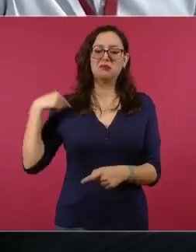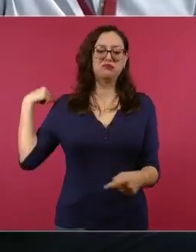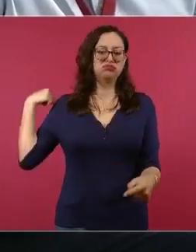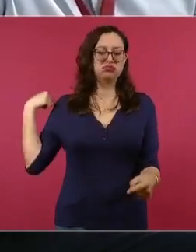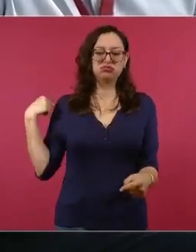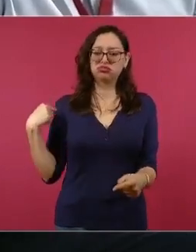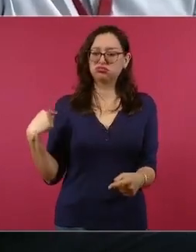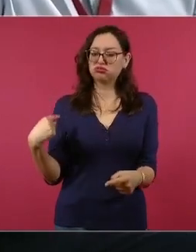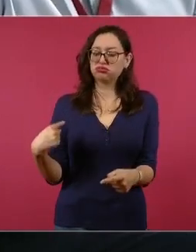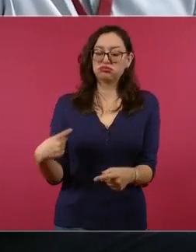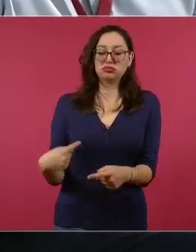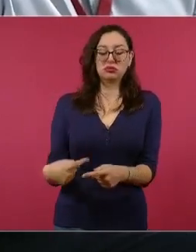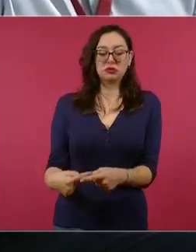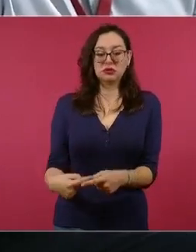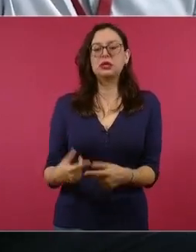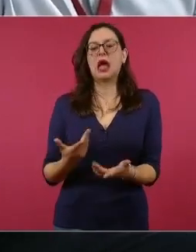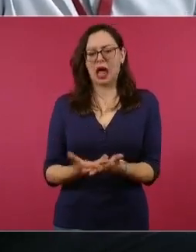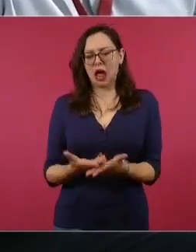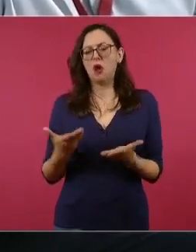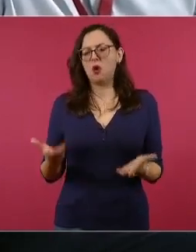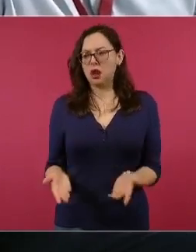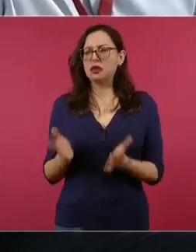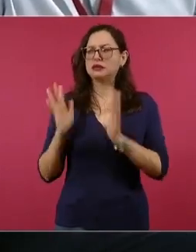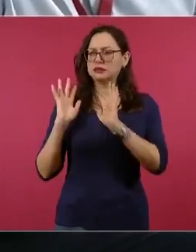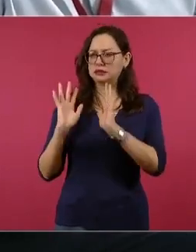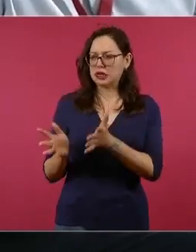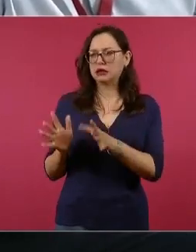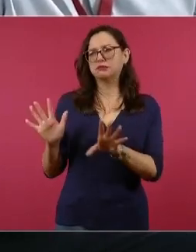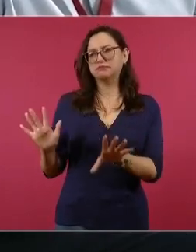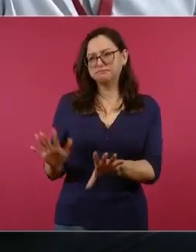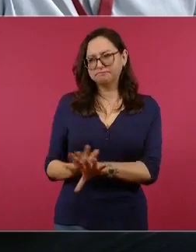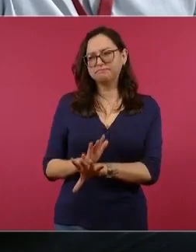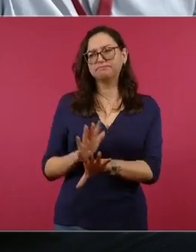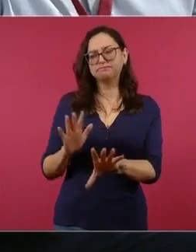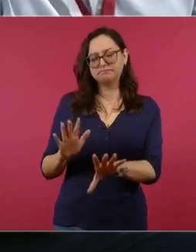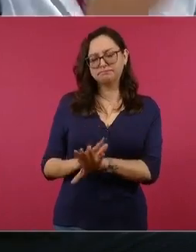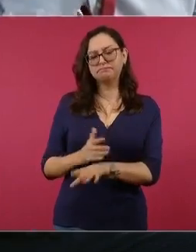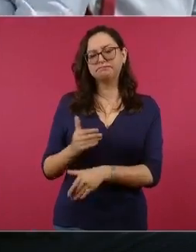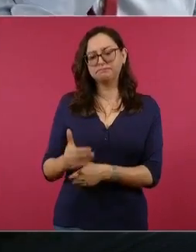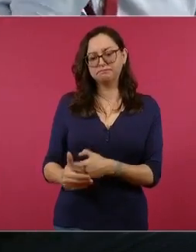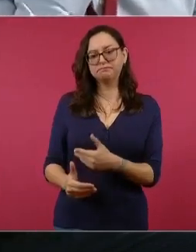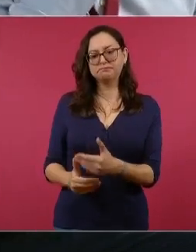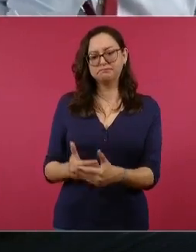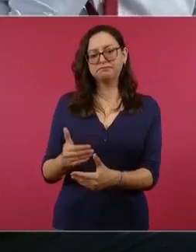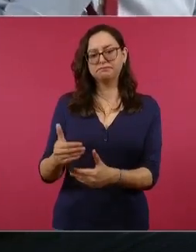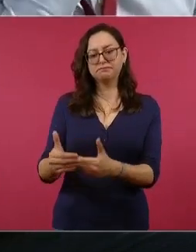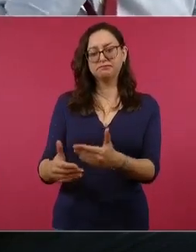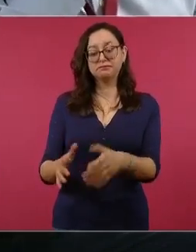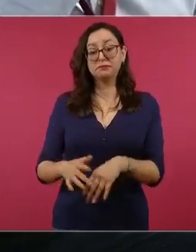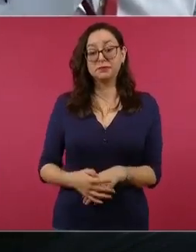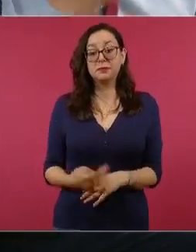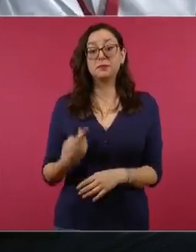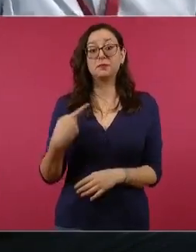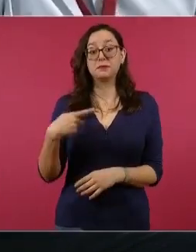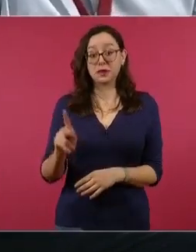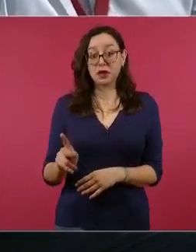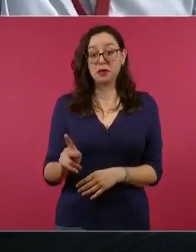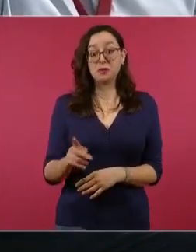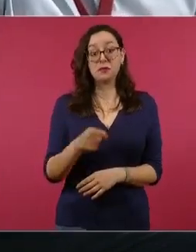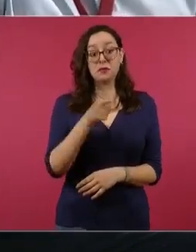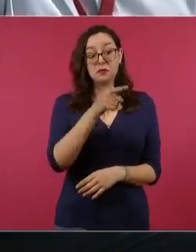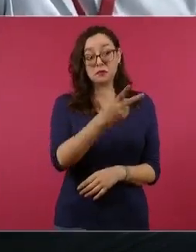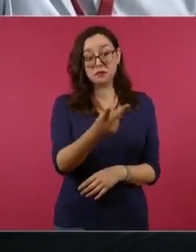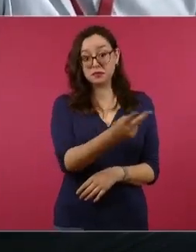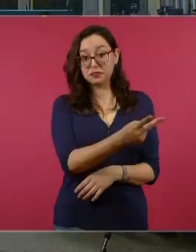particularmente, y al final de este mensaje, ahorita lo voy a exponer, envían la bendición no solamente para mí y también para